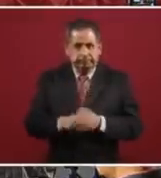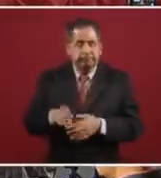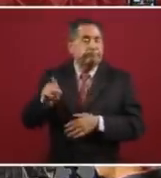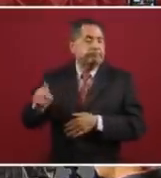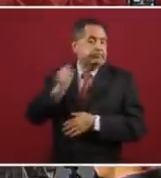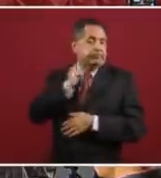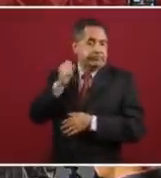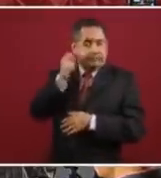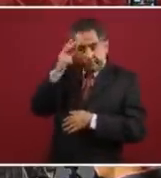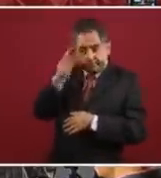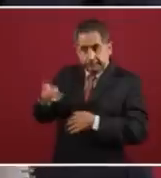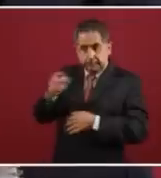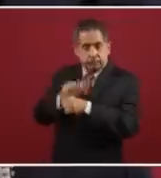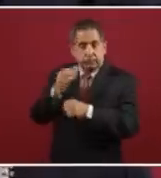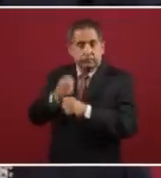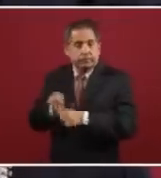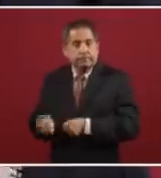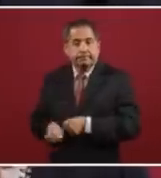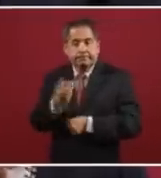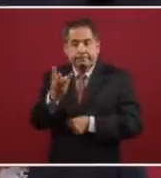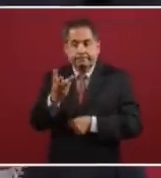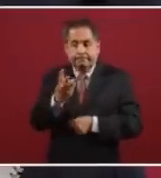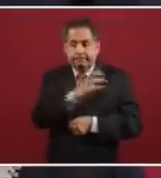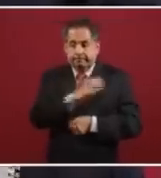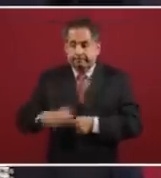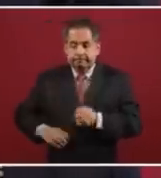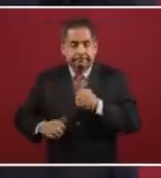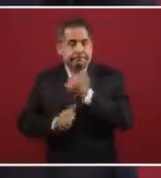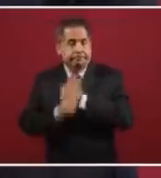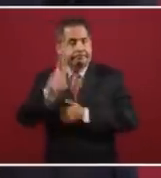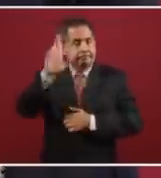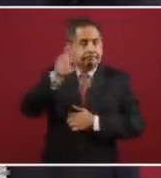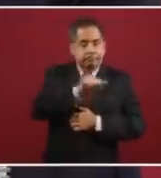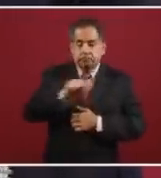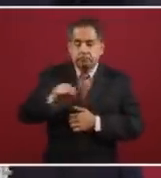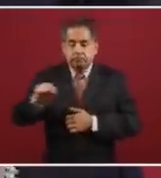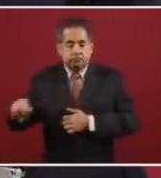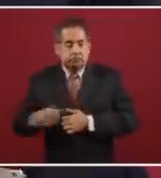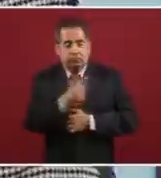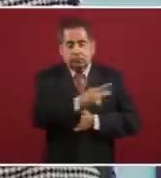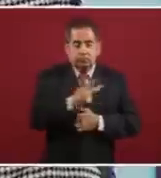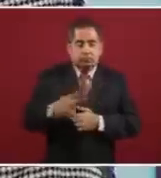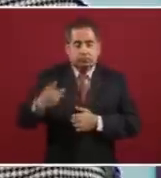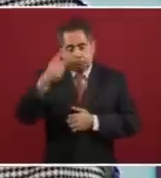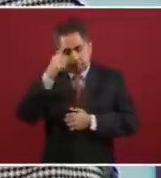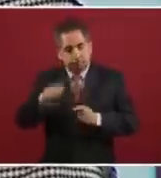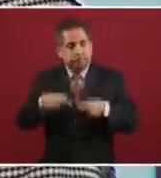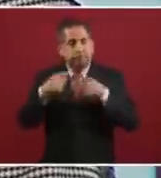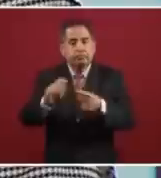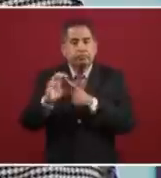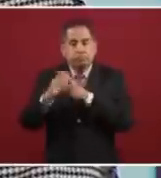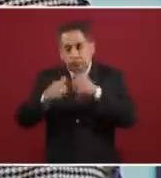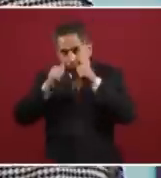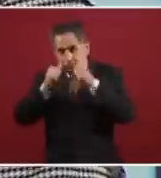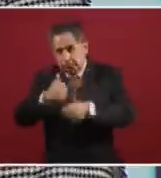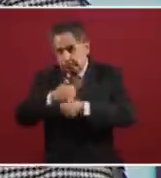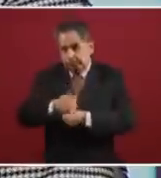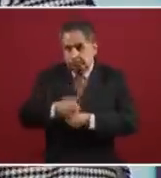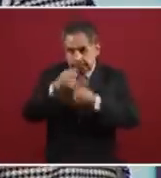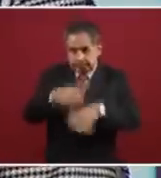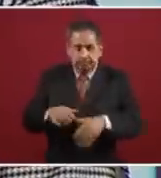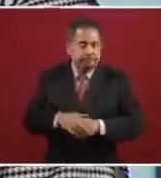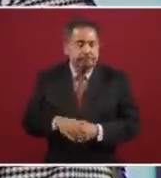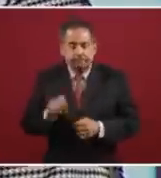de la República la terna para la elección del nuevo comisionado de la Comisión Ejecutiva de Atención a Víctimas.